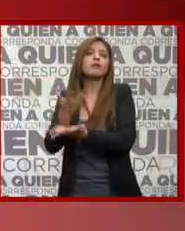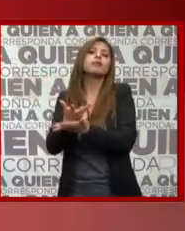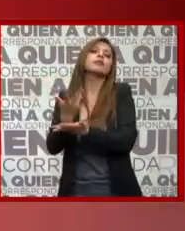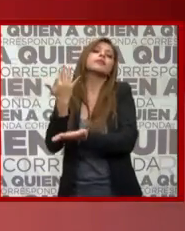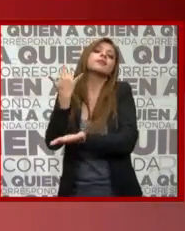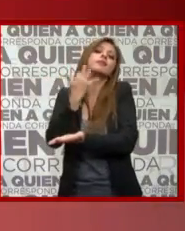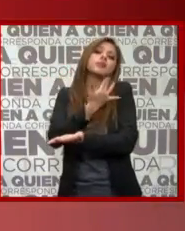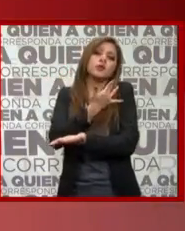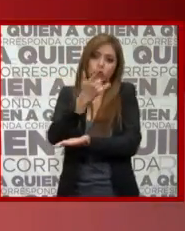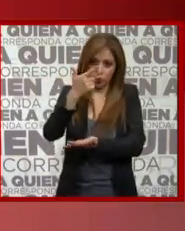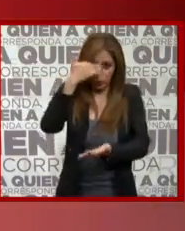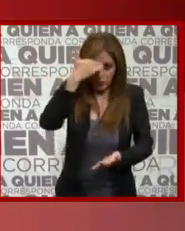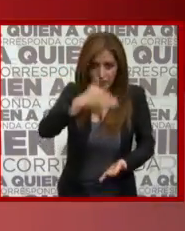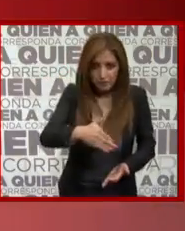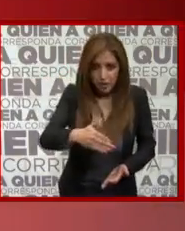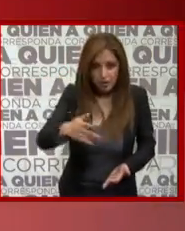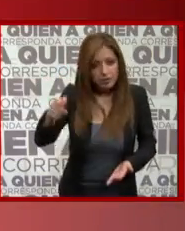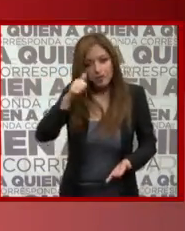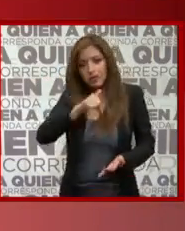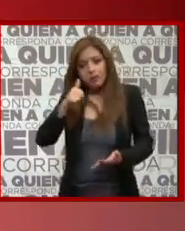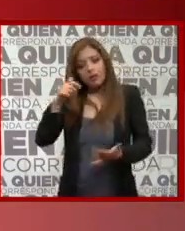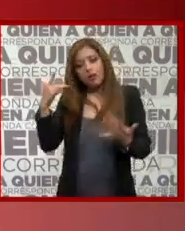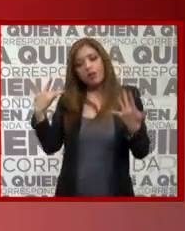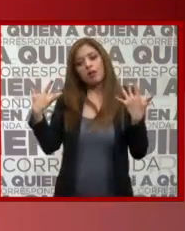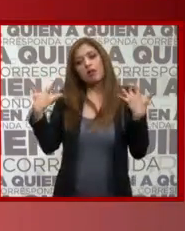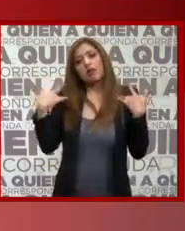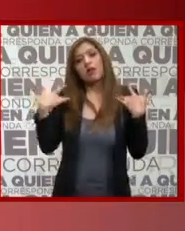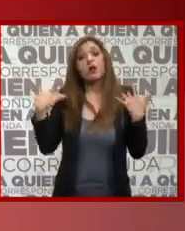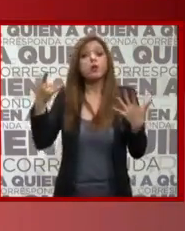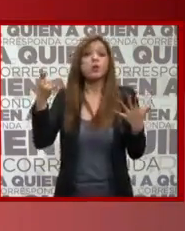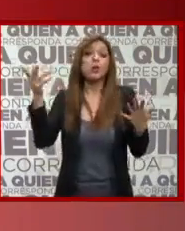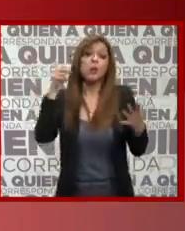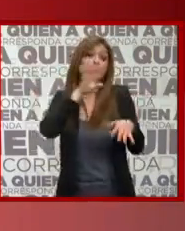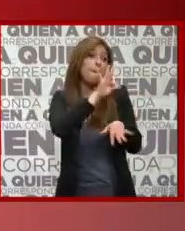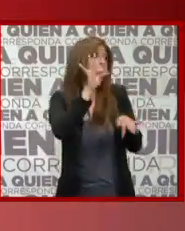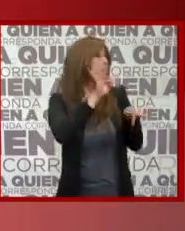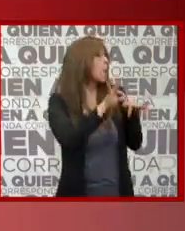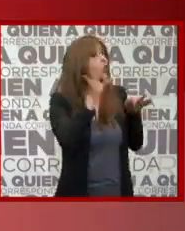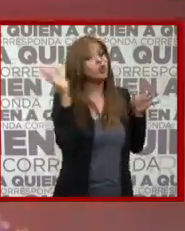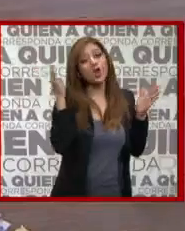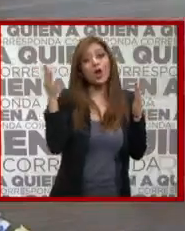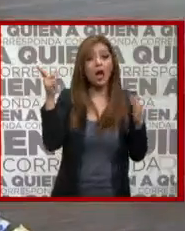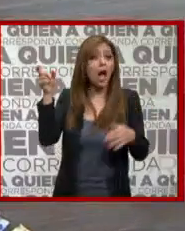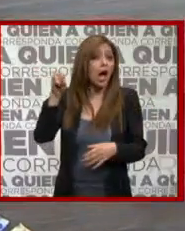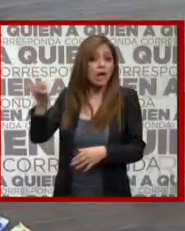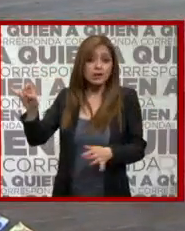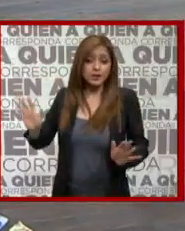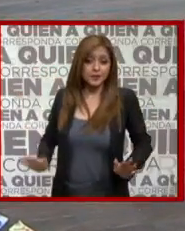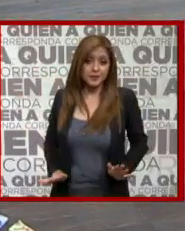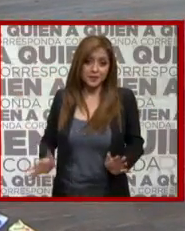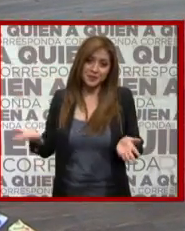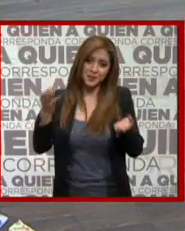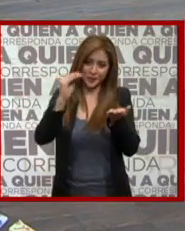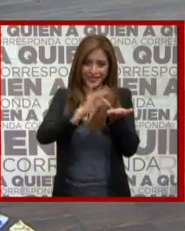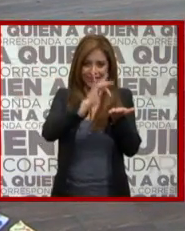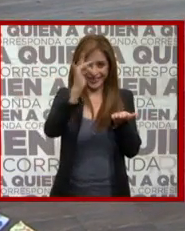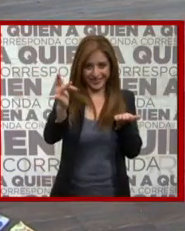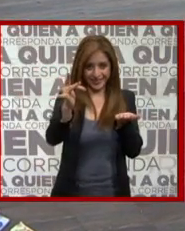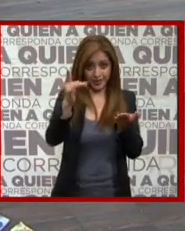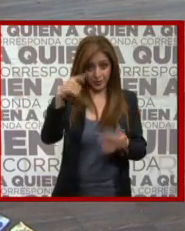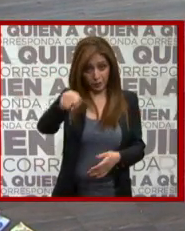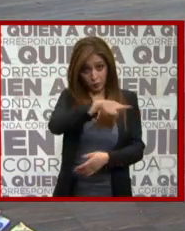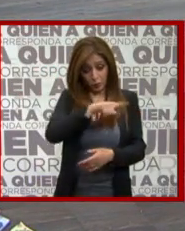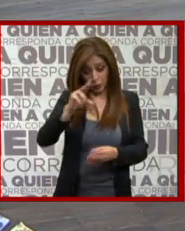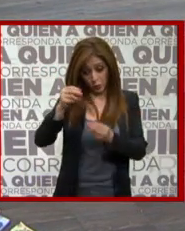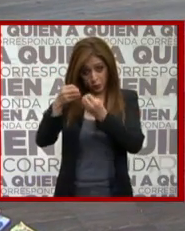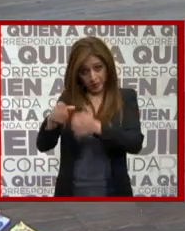Subando ¿Tú sabías gota, eso? Sí, yo sé, se la pasa bien. Lo llevan y cierran las ventanas y meten los moscos. Así es Luquini. Pero bueno, mil gracias. Entonces, no suelte